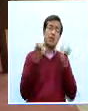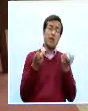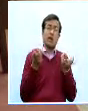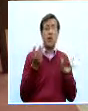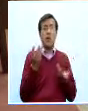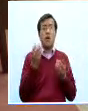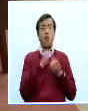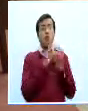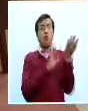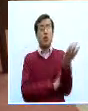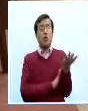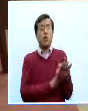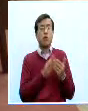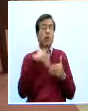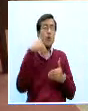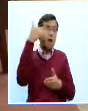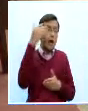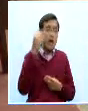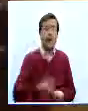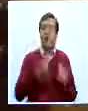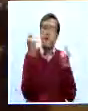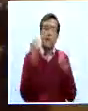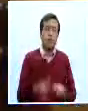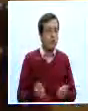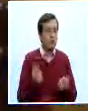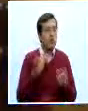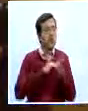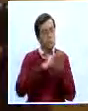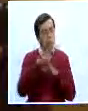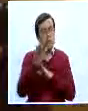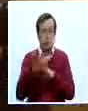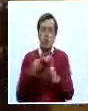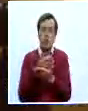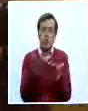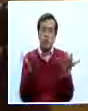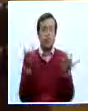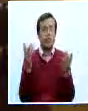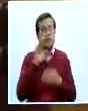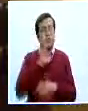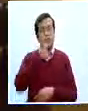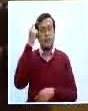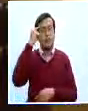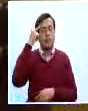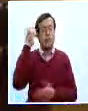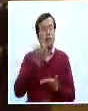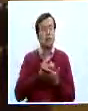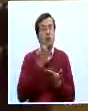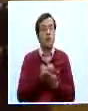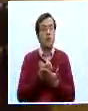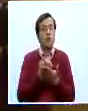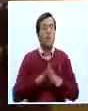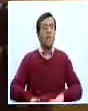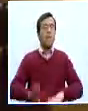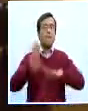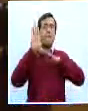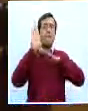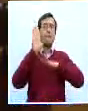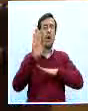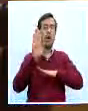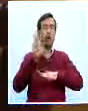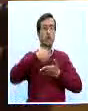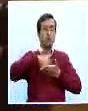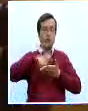en un proyecto de mediano corto plazo es de adelantarlos yo sí quiero invitarles a ver también un contexto macroeconómico de un pacto tácito el pacto tácito